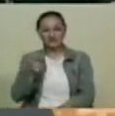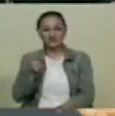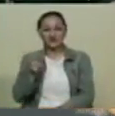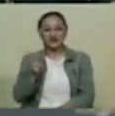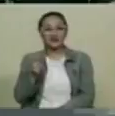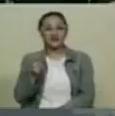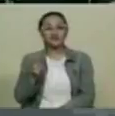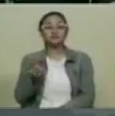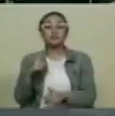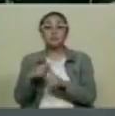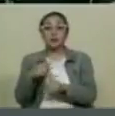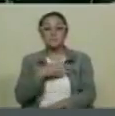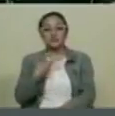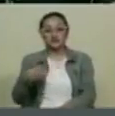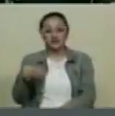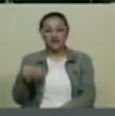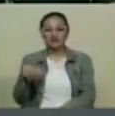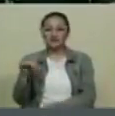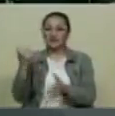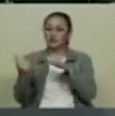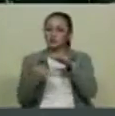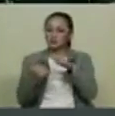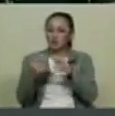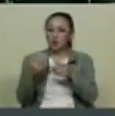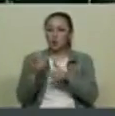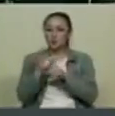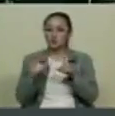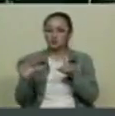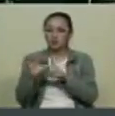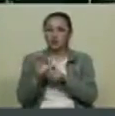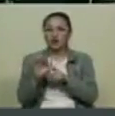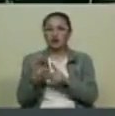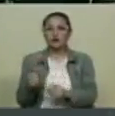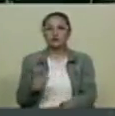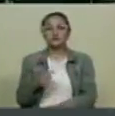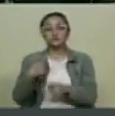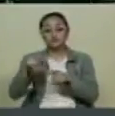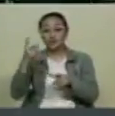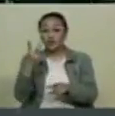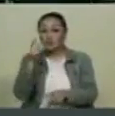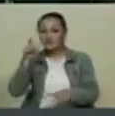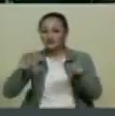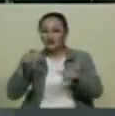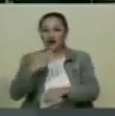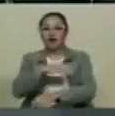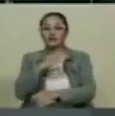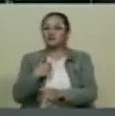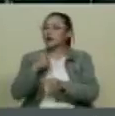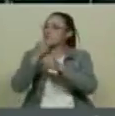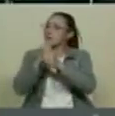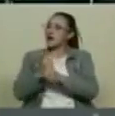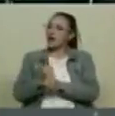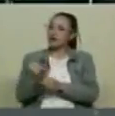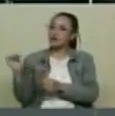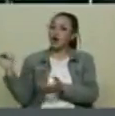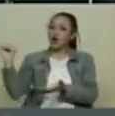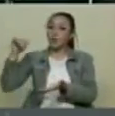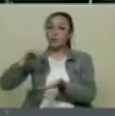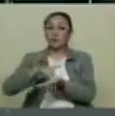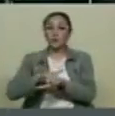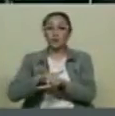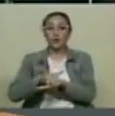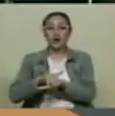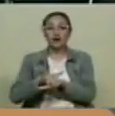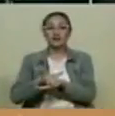del Centro de la Diversidad Cultural, como Ángel Remigio y Vidal Colmenares, pues allí estaremos esperándolos en el aeropuerto con